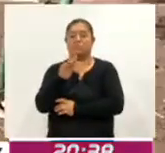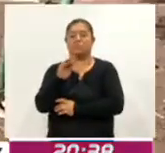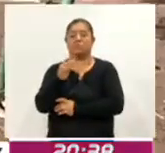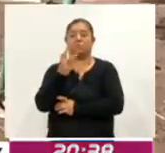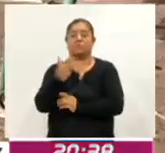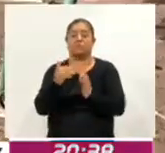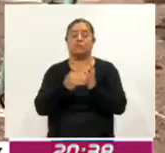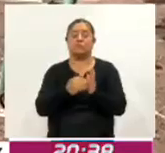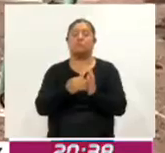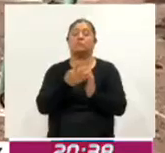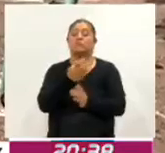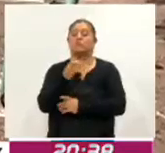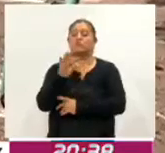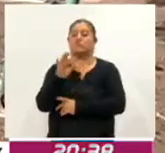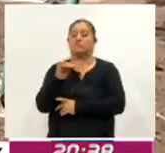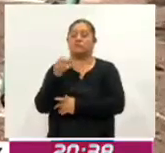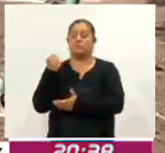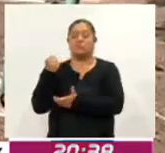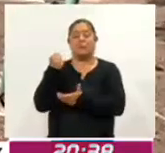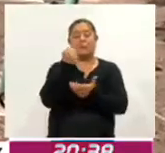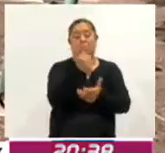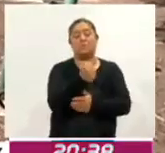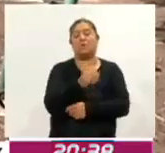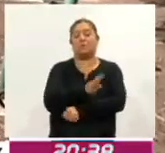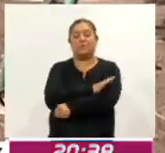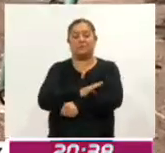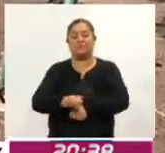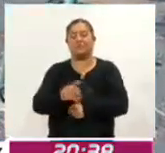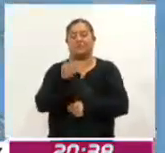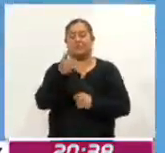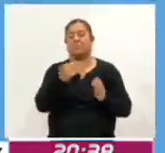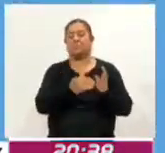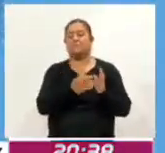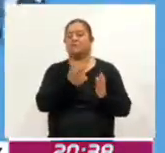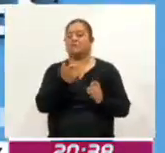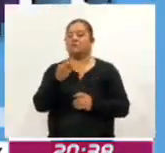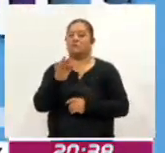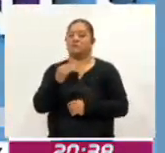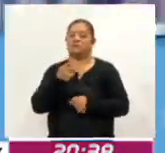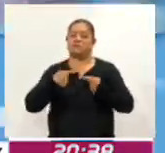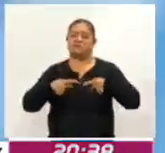2.498.740 y beneficiará a 1.740 personas.